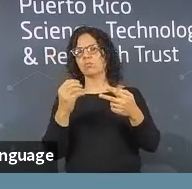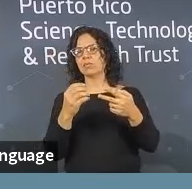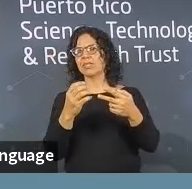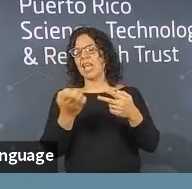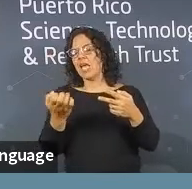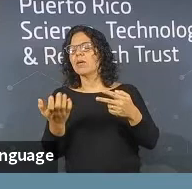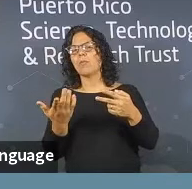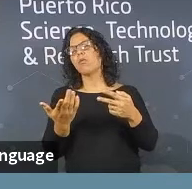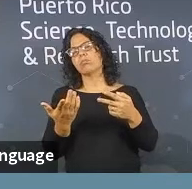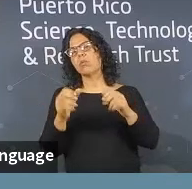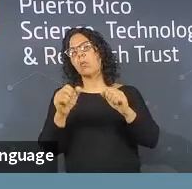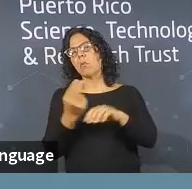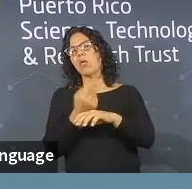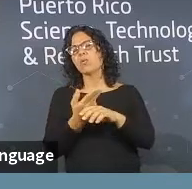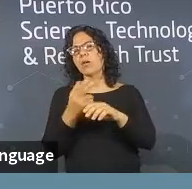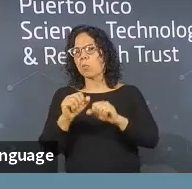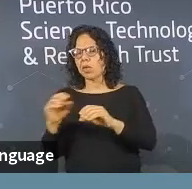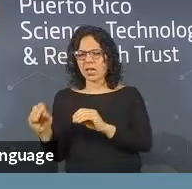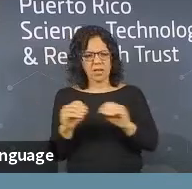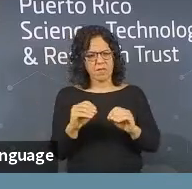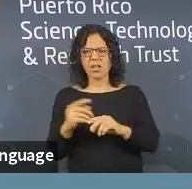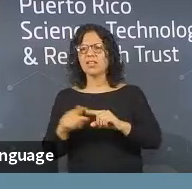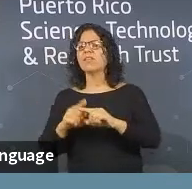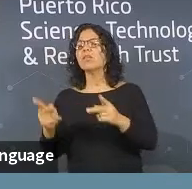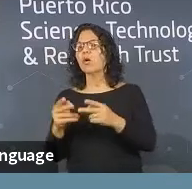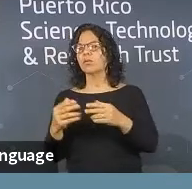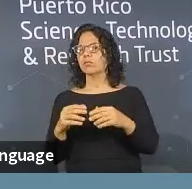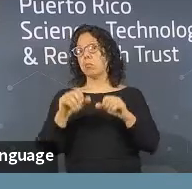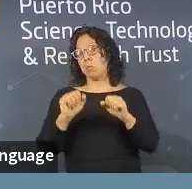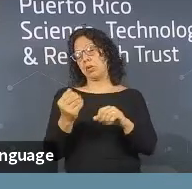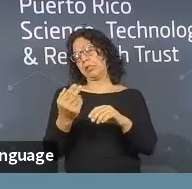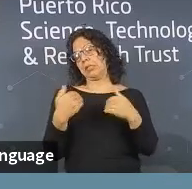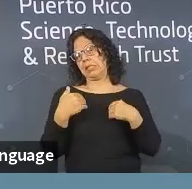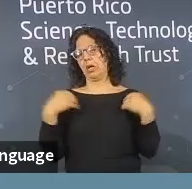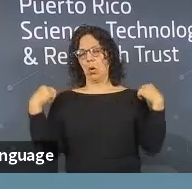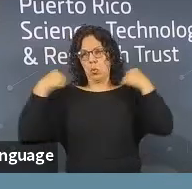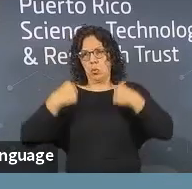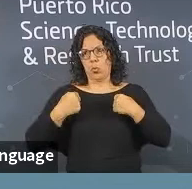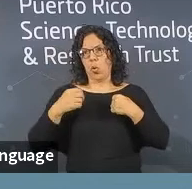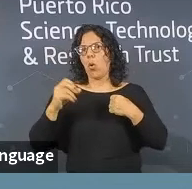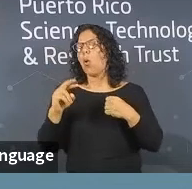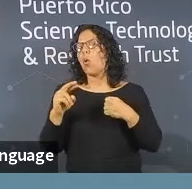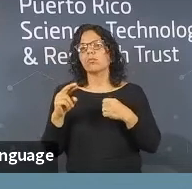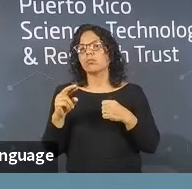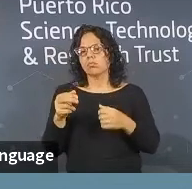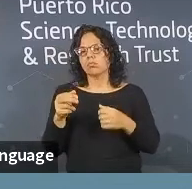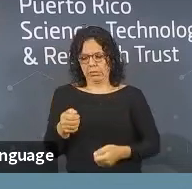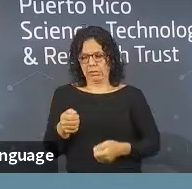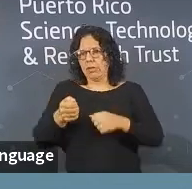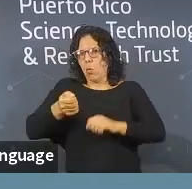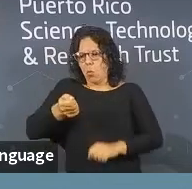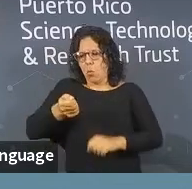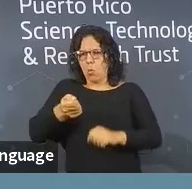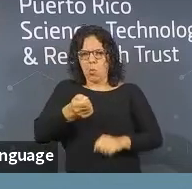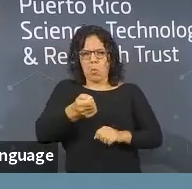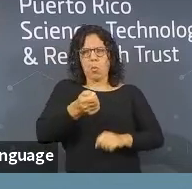portátil. Eh, También tenemos motomochilas, contenedores de compresión, mini atomizadoras, y todas